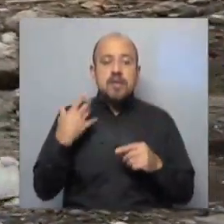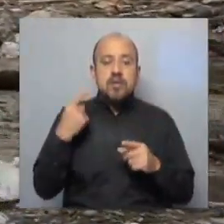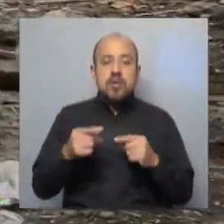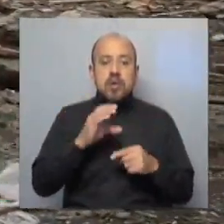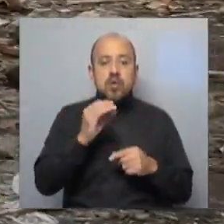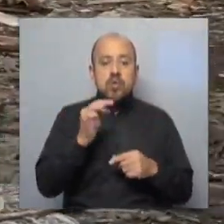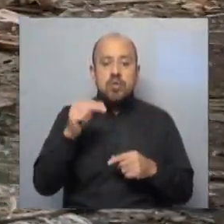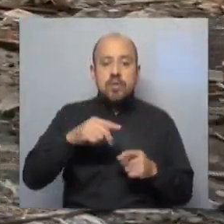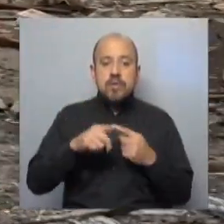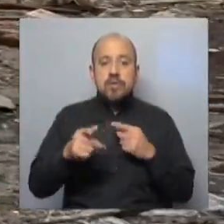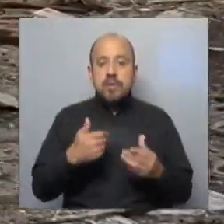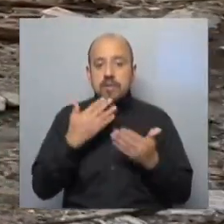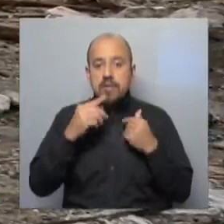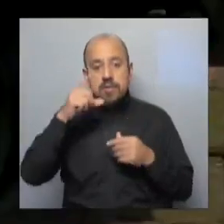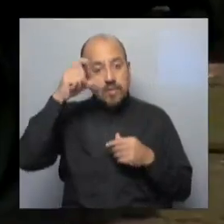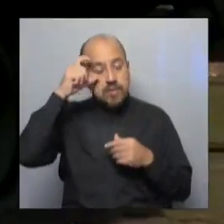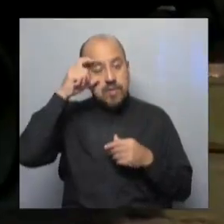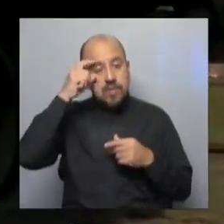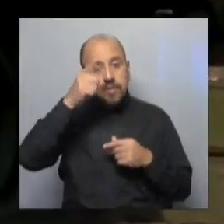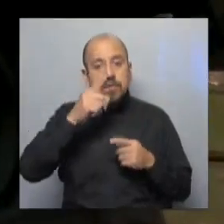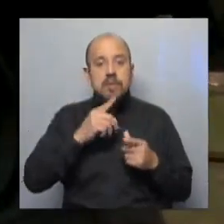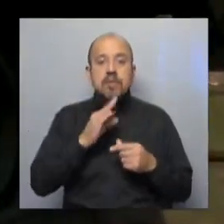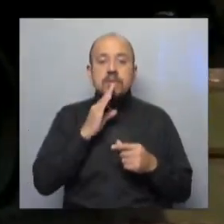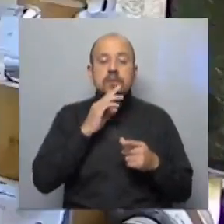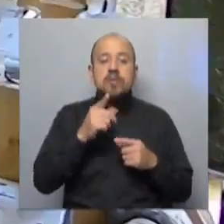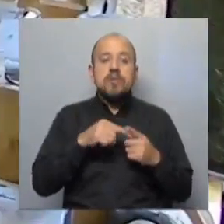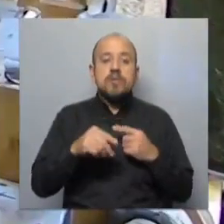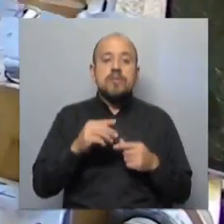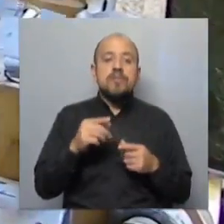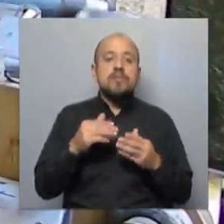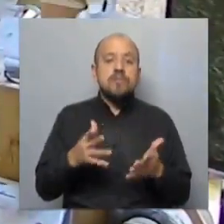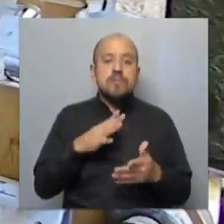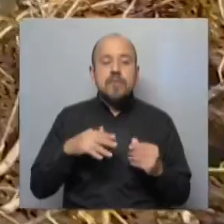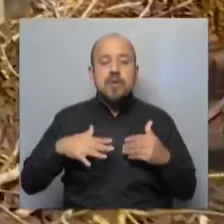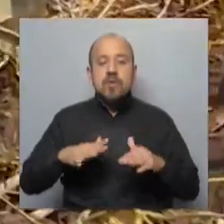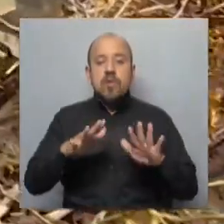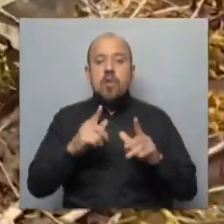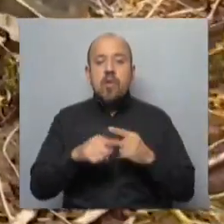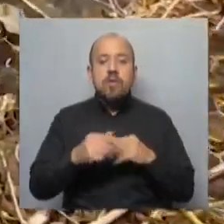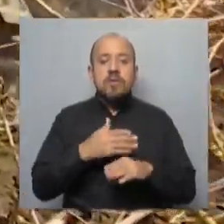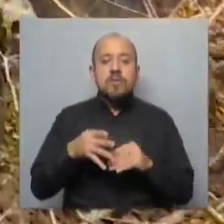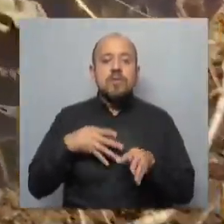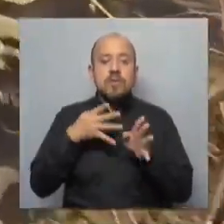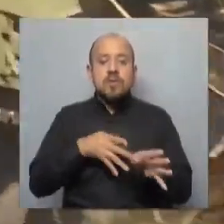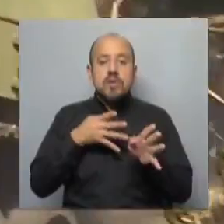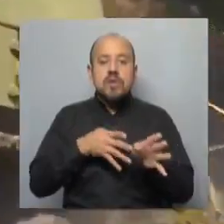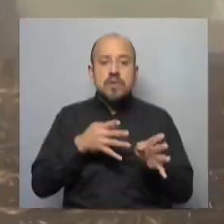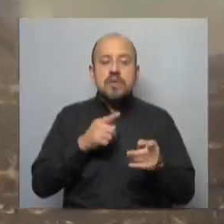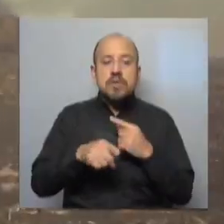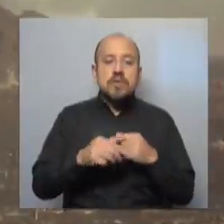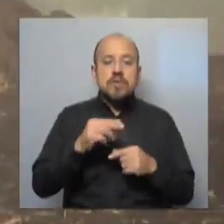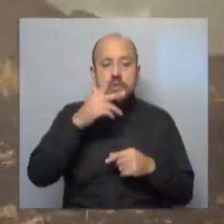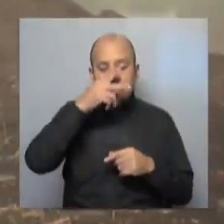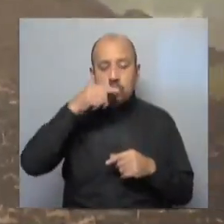conversar con el presidente estadounidense joe biden en washington que occidente se tiene que preparar para una larga guerra de desgaste en ucrania y